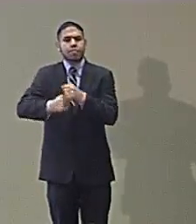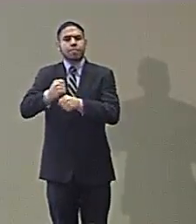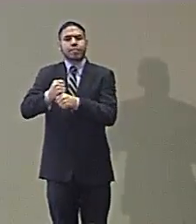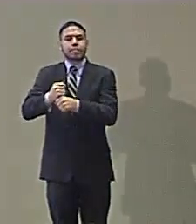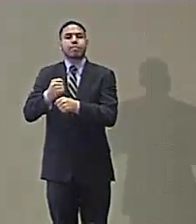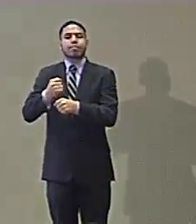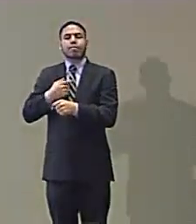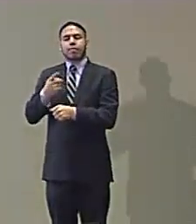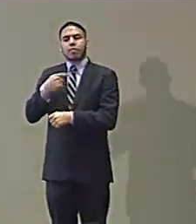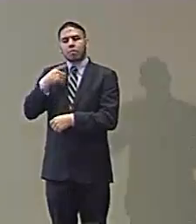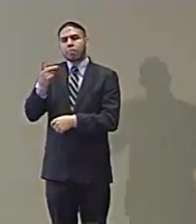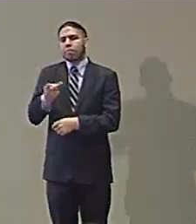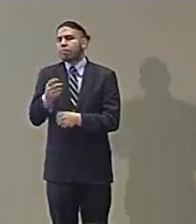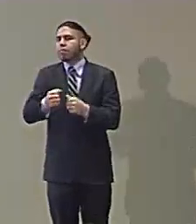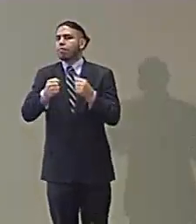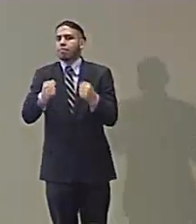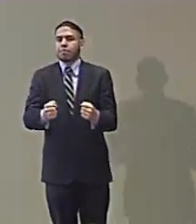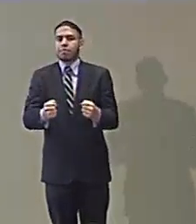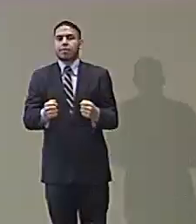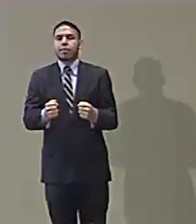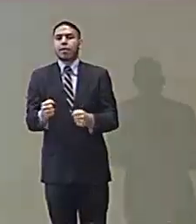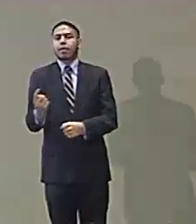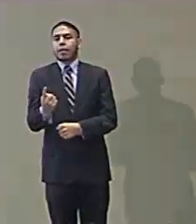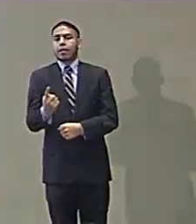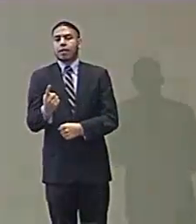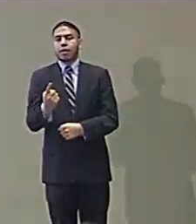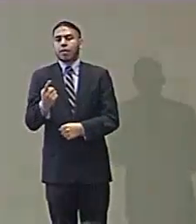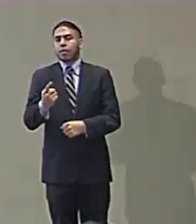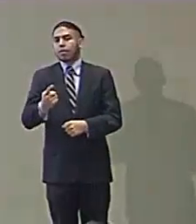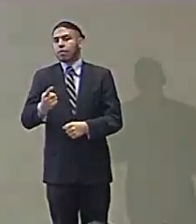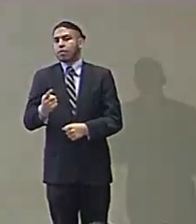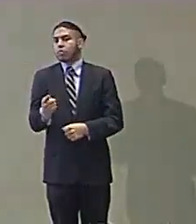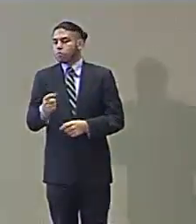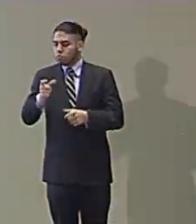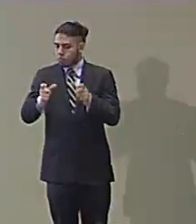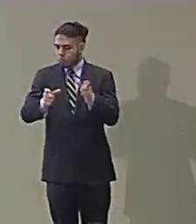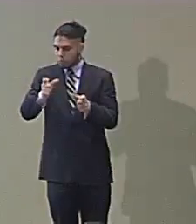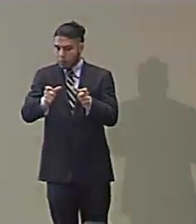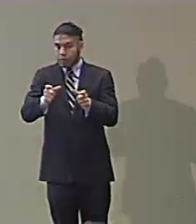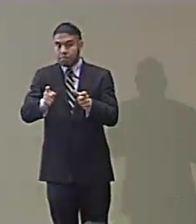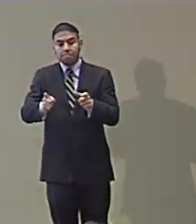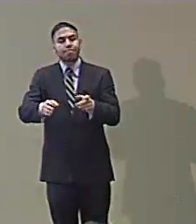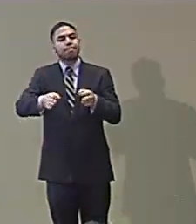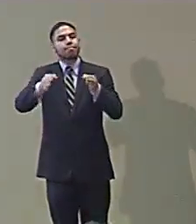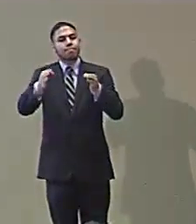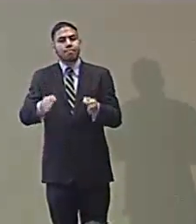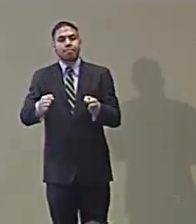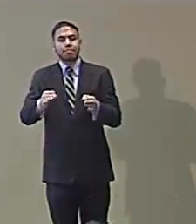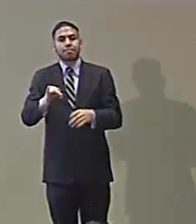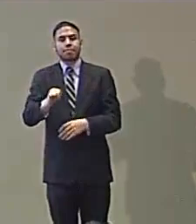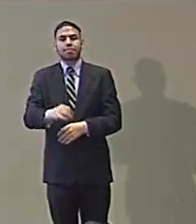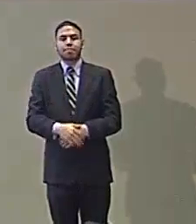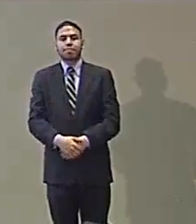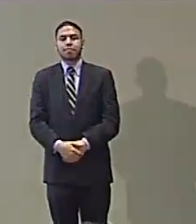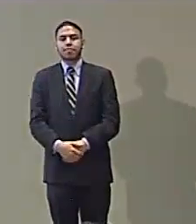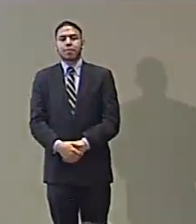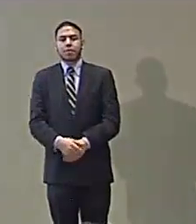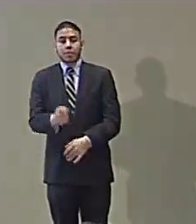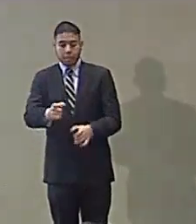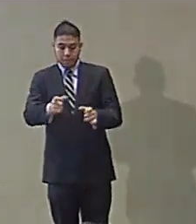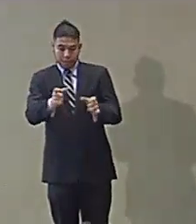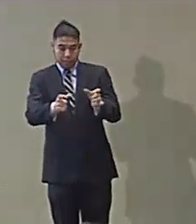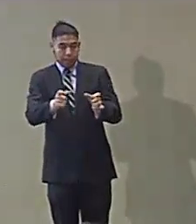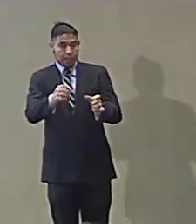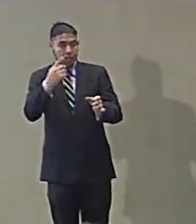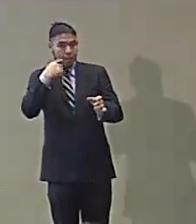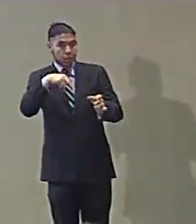permítanme asegurarles que las cifras del turismo son reales que la cifra de las cifras del turismo son